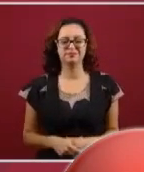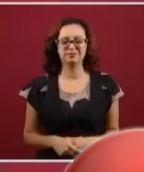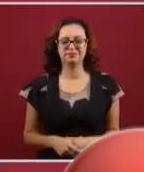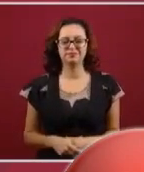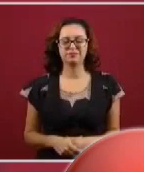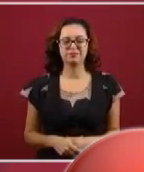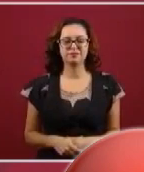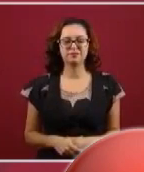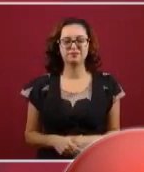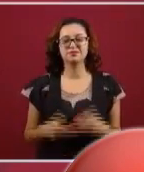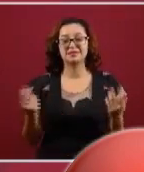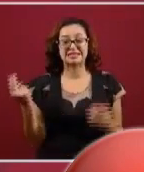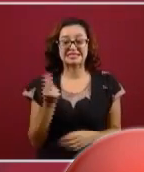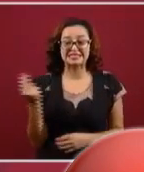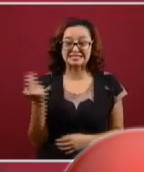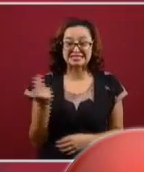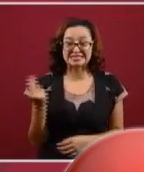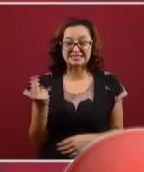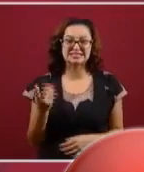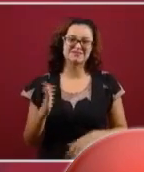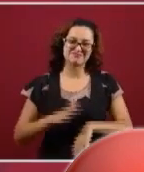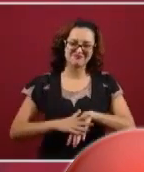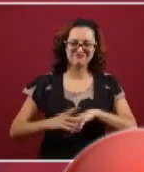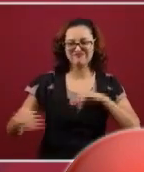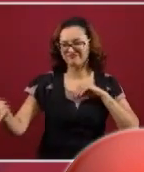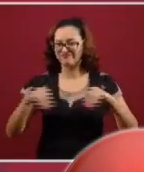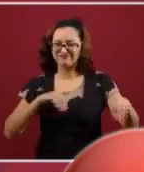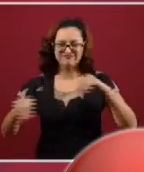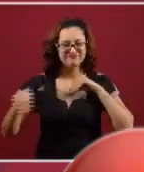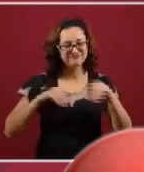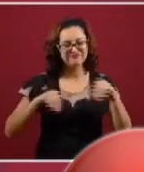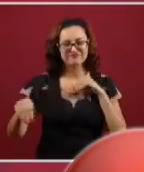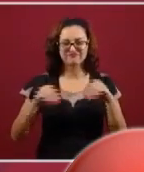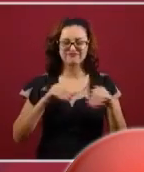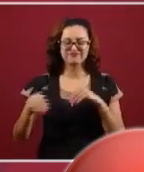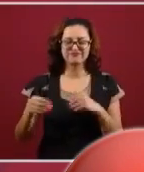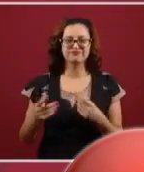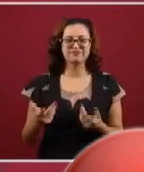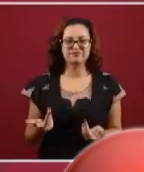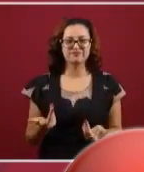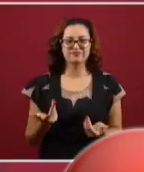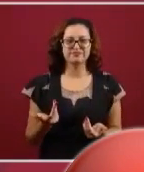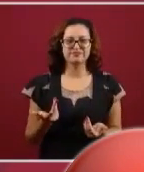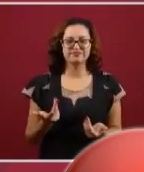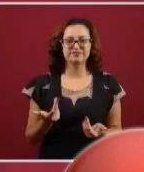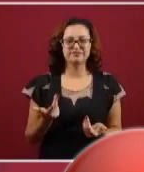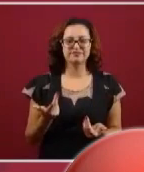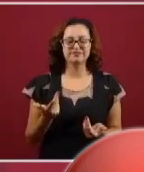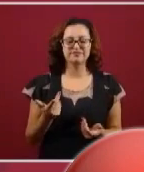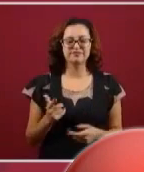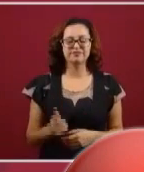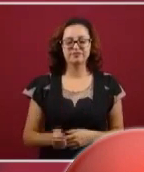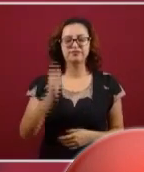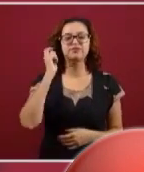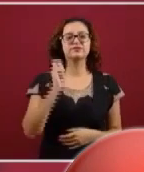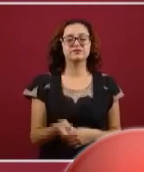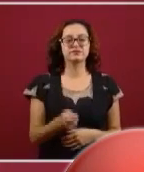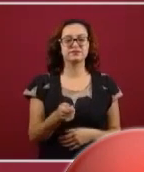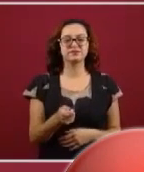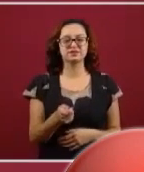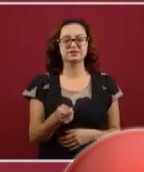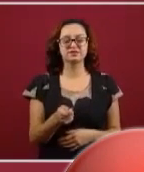Se requiere que haya movilidad. Esto es también signo de